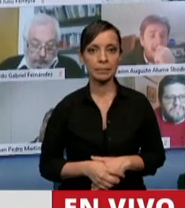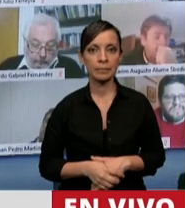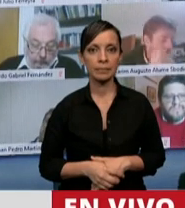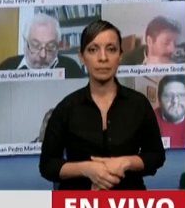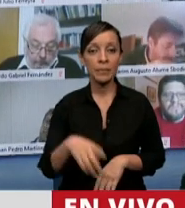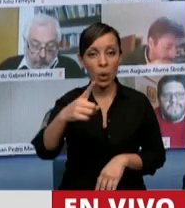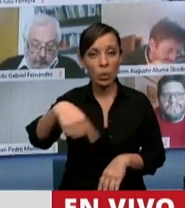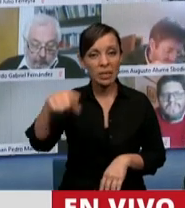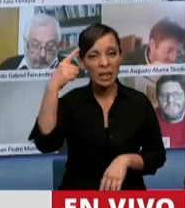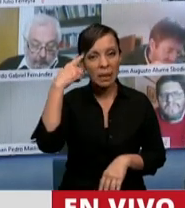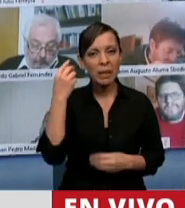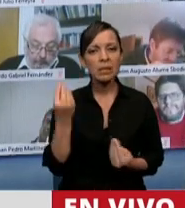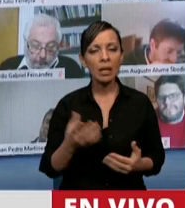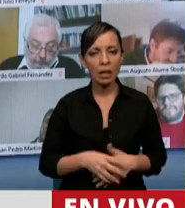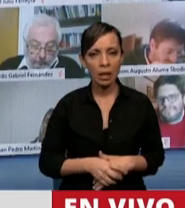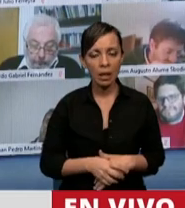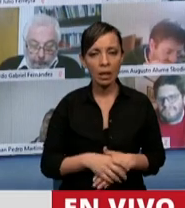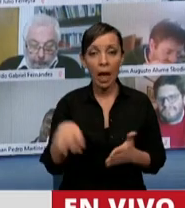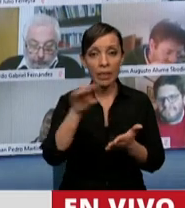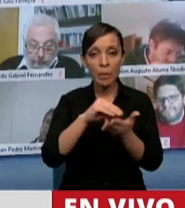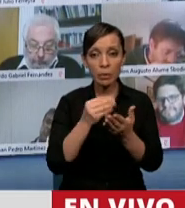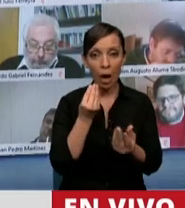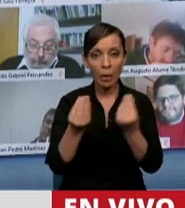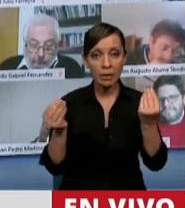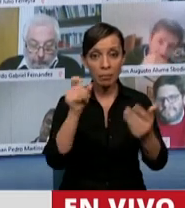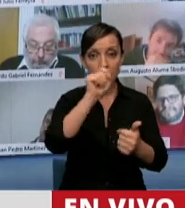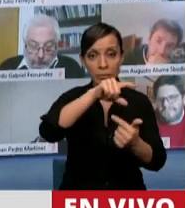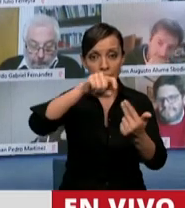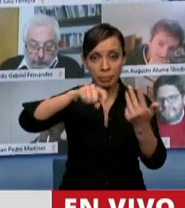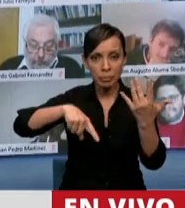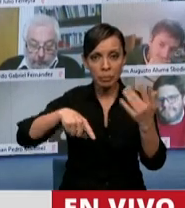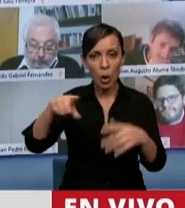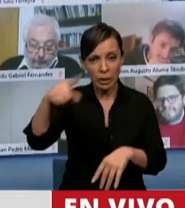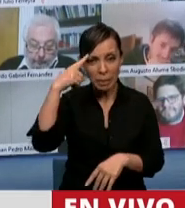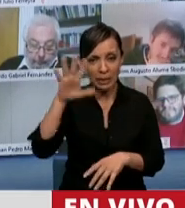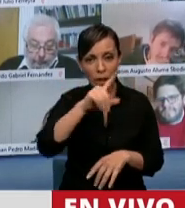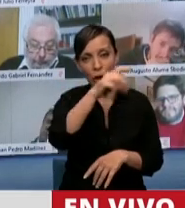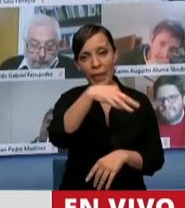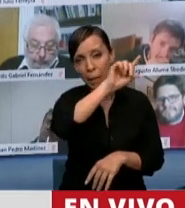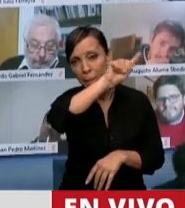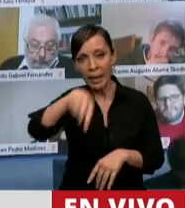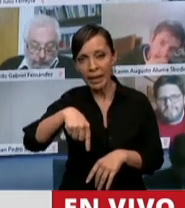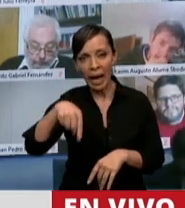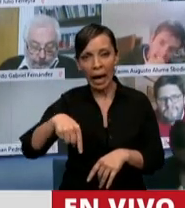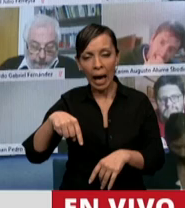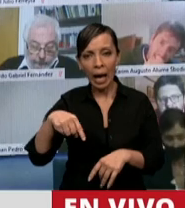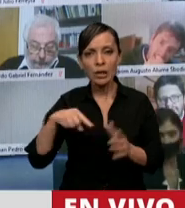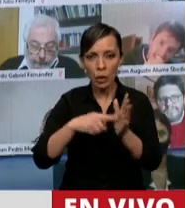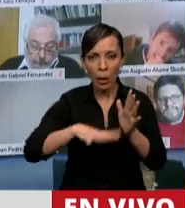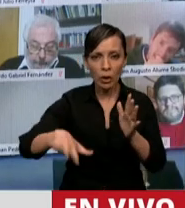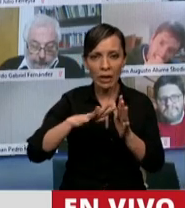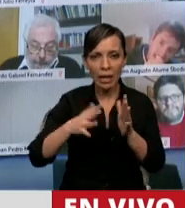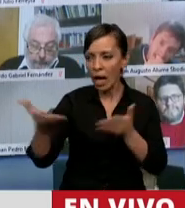ustedes creen que esos diputados que representan a esas provincias deben venir a la ciudad de buenos aires a compartir el